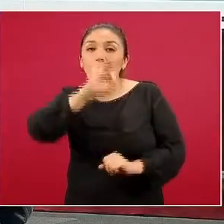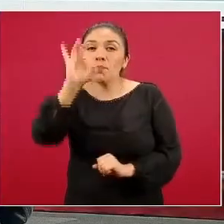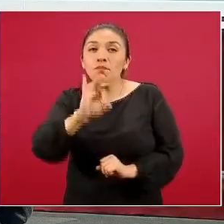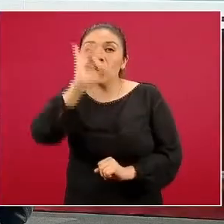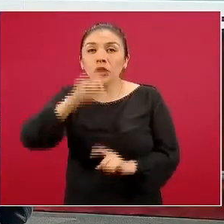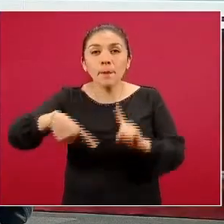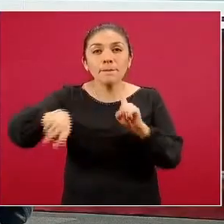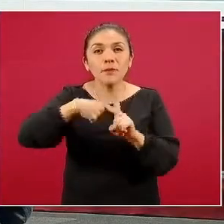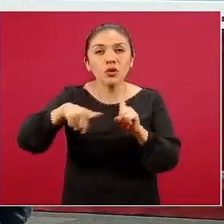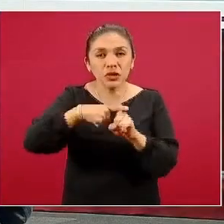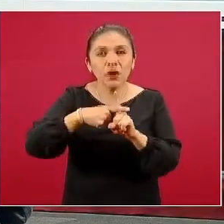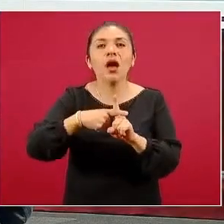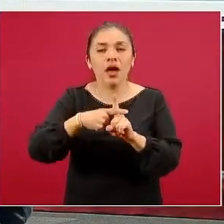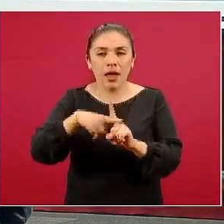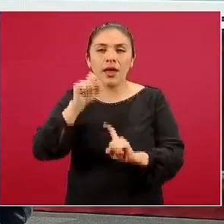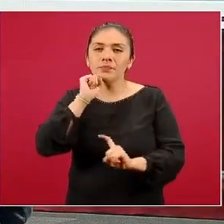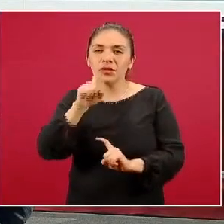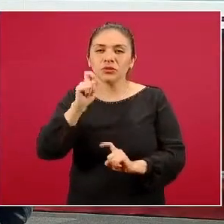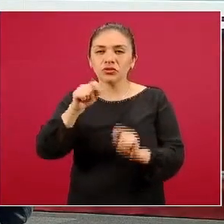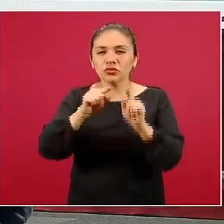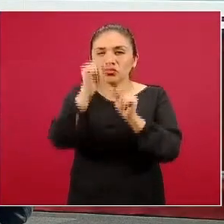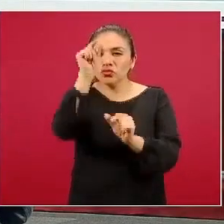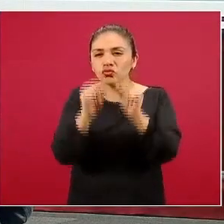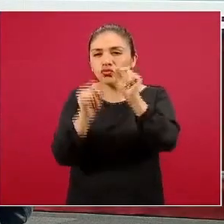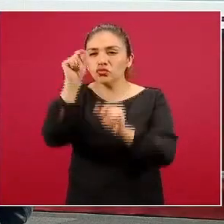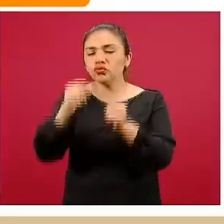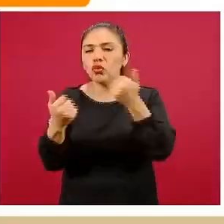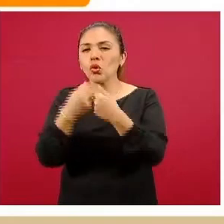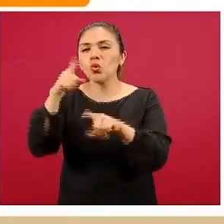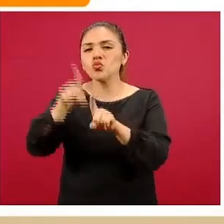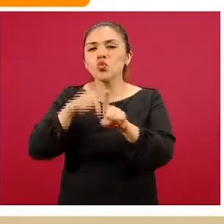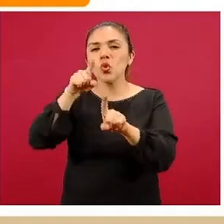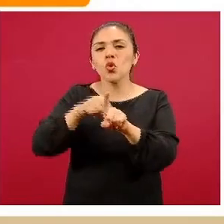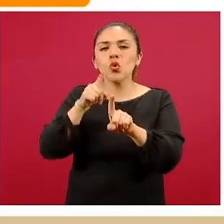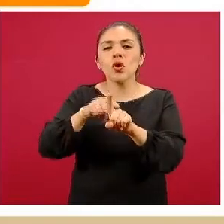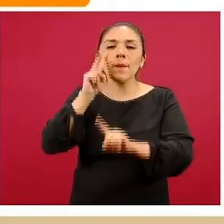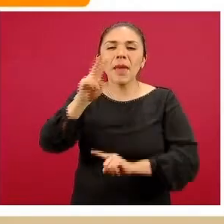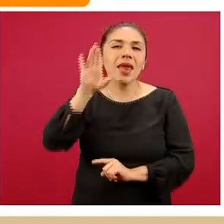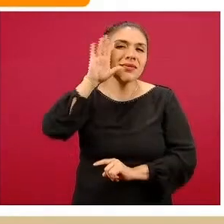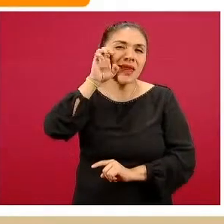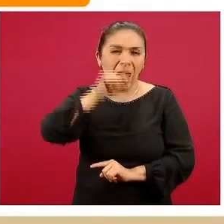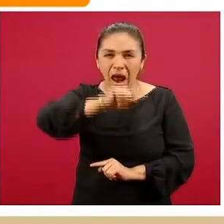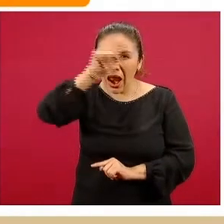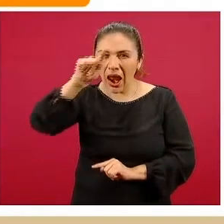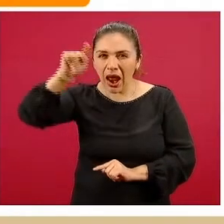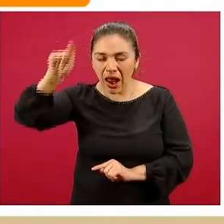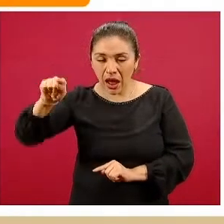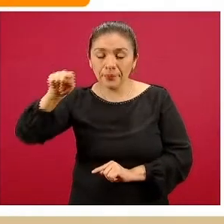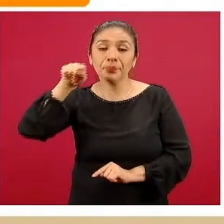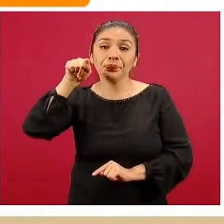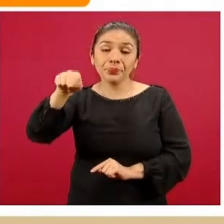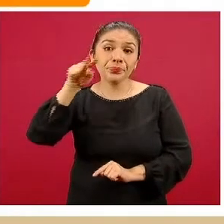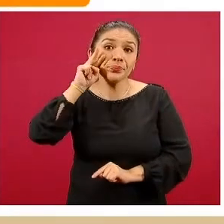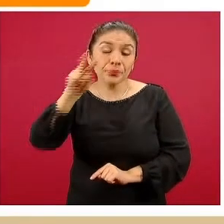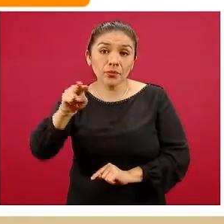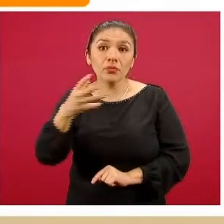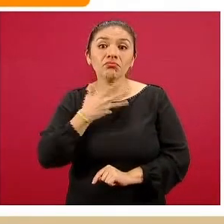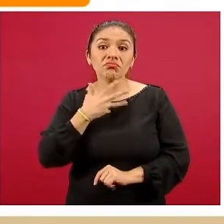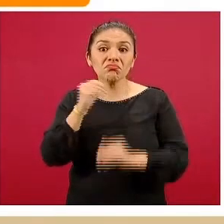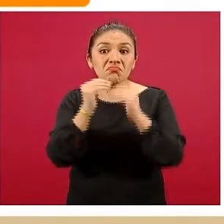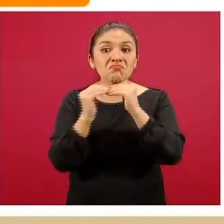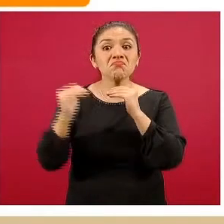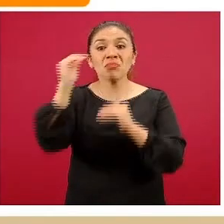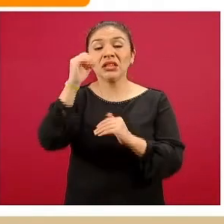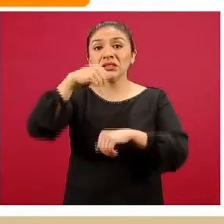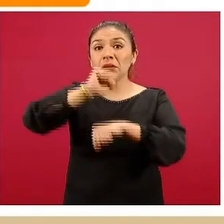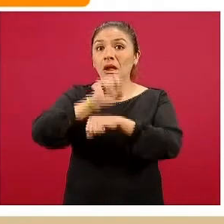de positividad, que es el que está graficado en la línea de color naranja, del cual veíamos un incremento en la